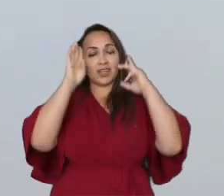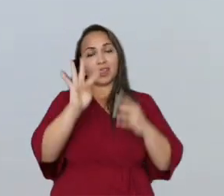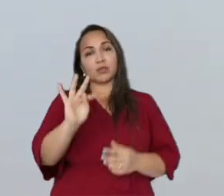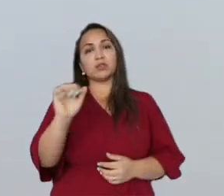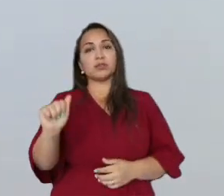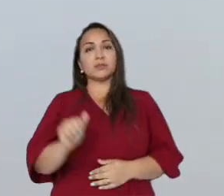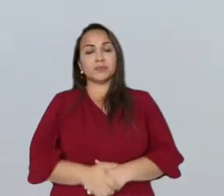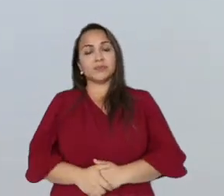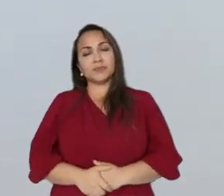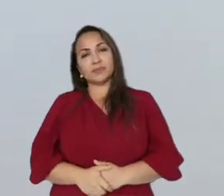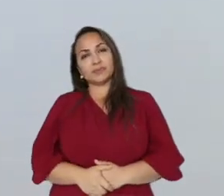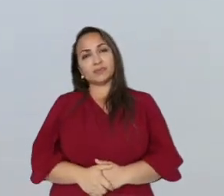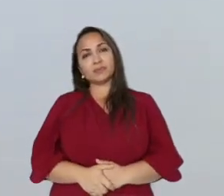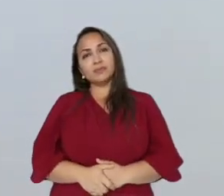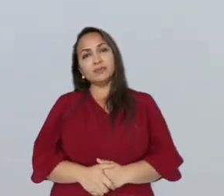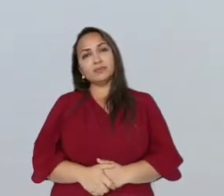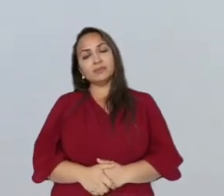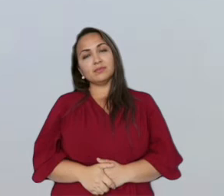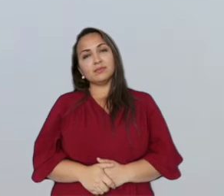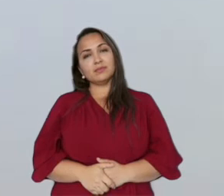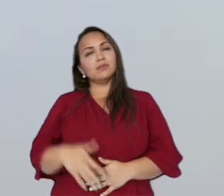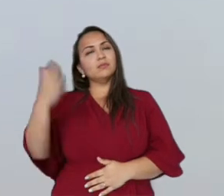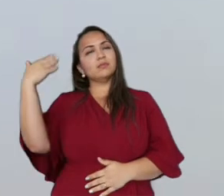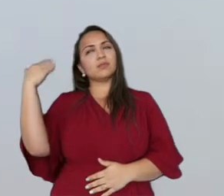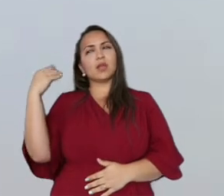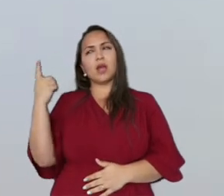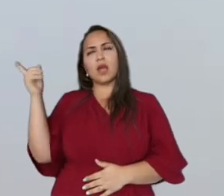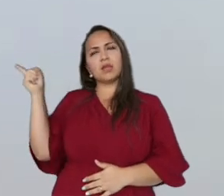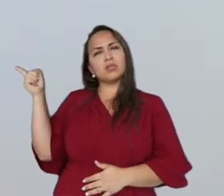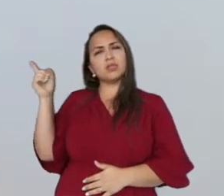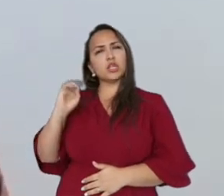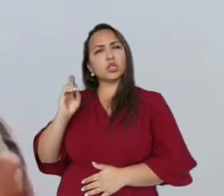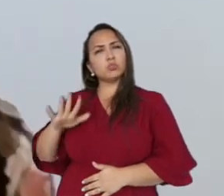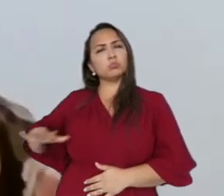Torres de Araúz, que quedaba antes aquí en